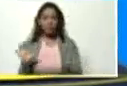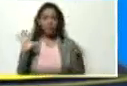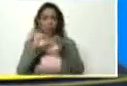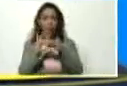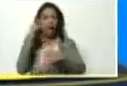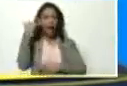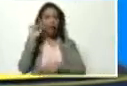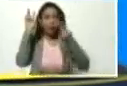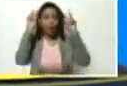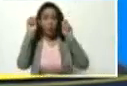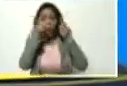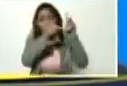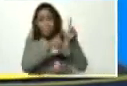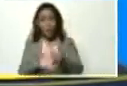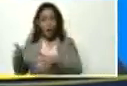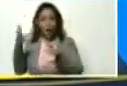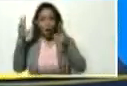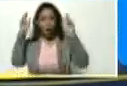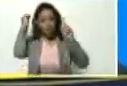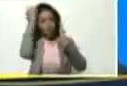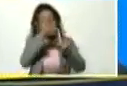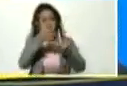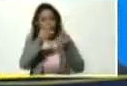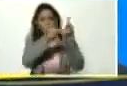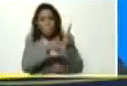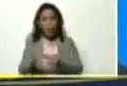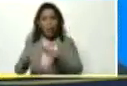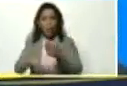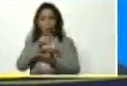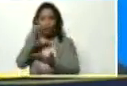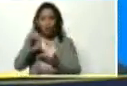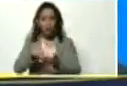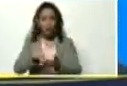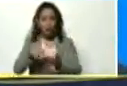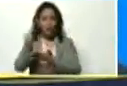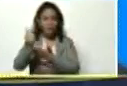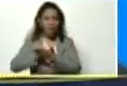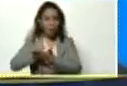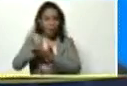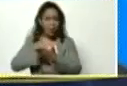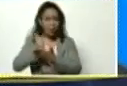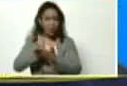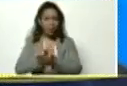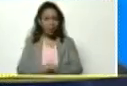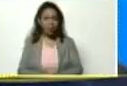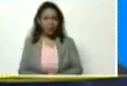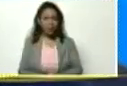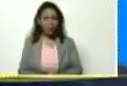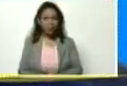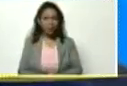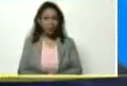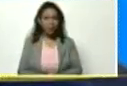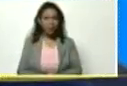unos nuevos planes de formación. El Plan Nacional de Formación en Farmacia.